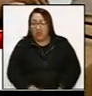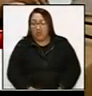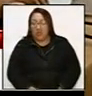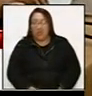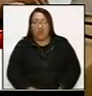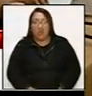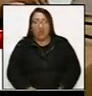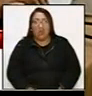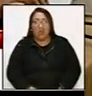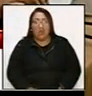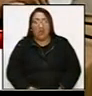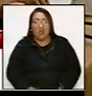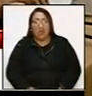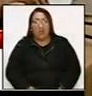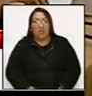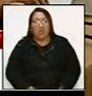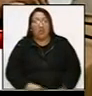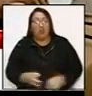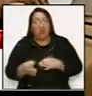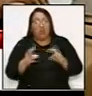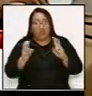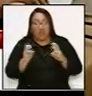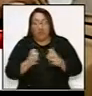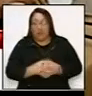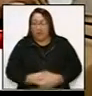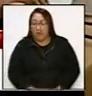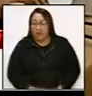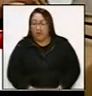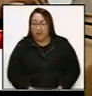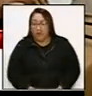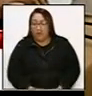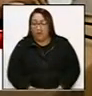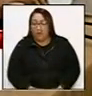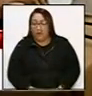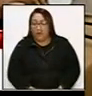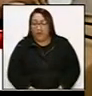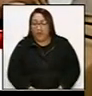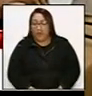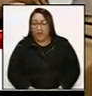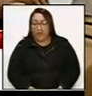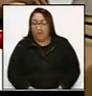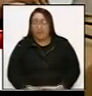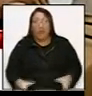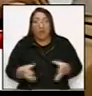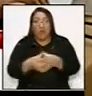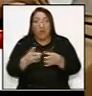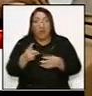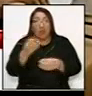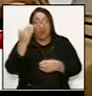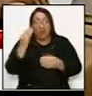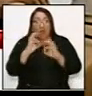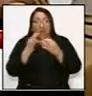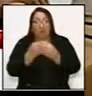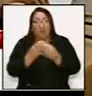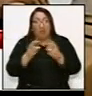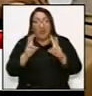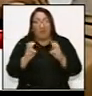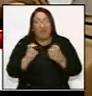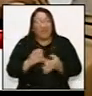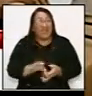que le corresponde, inclusive a vuestro partido, le corresponde a la familia, porque es un